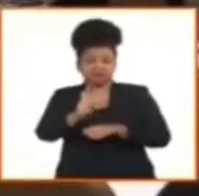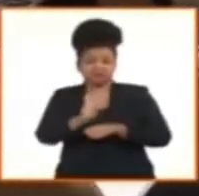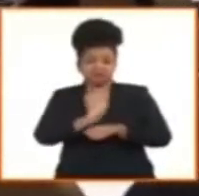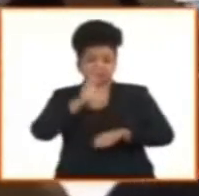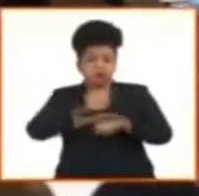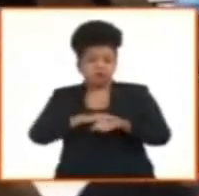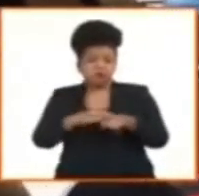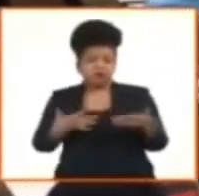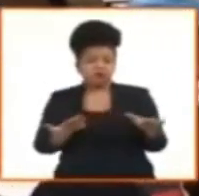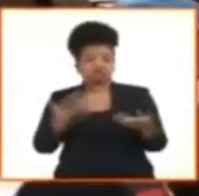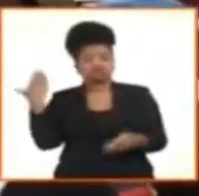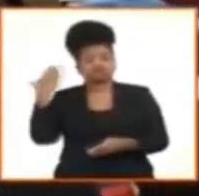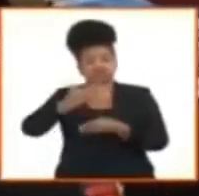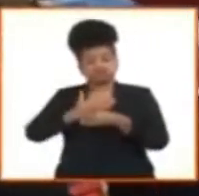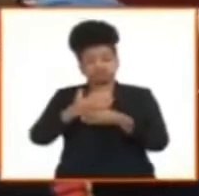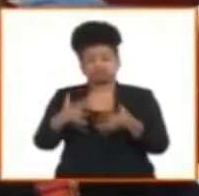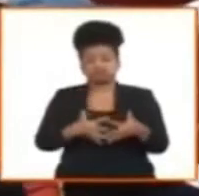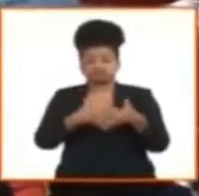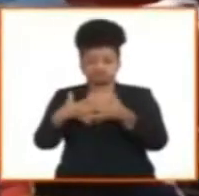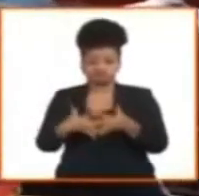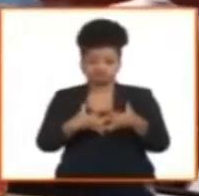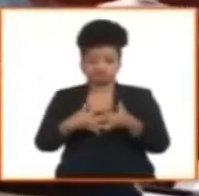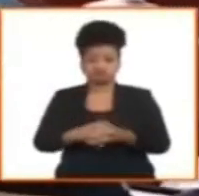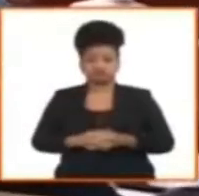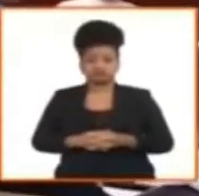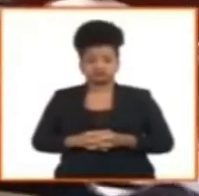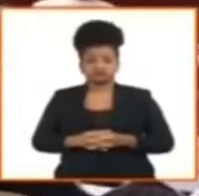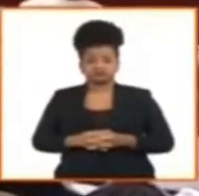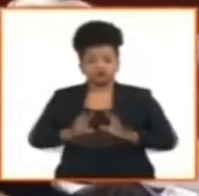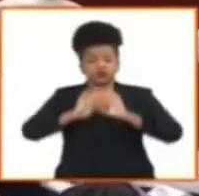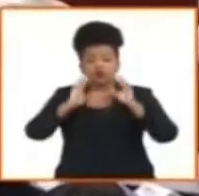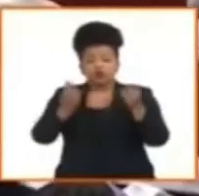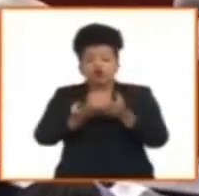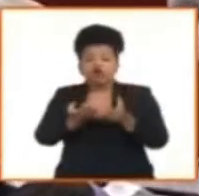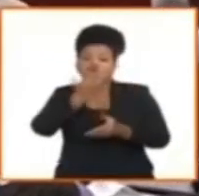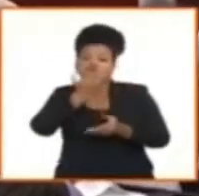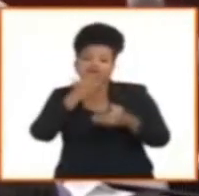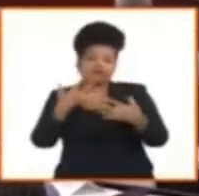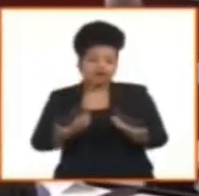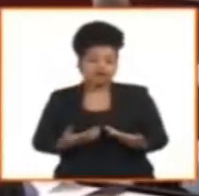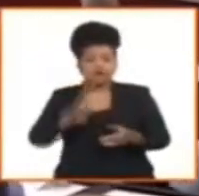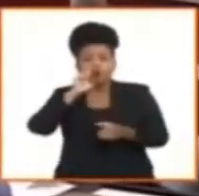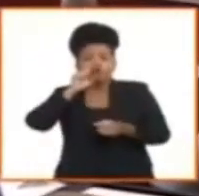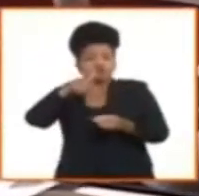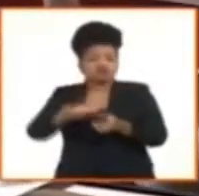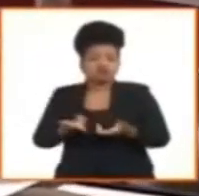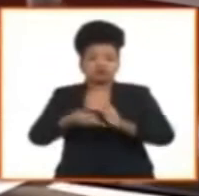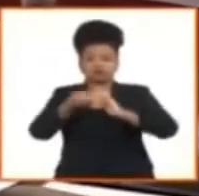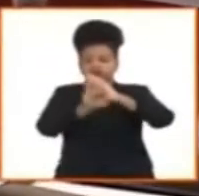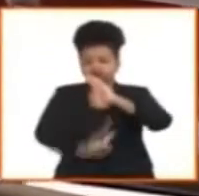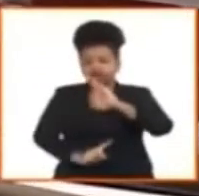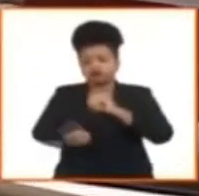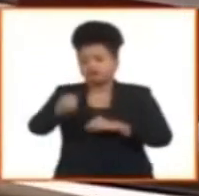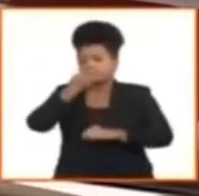capital para el desarrollo. Y todo esto repercute en la disponibilidad energética, de alimentos, de medicina,